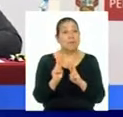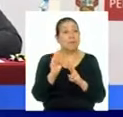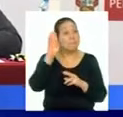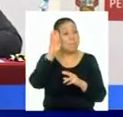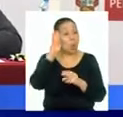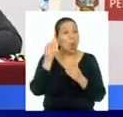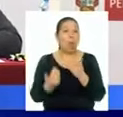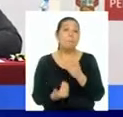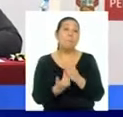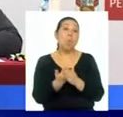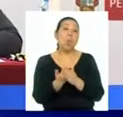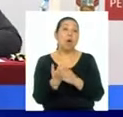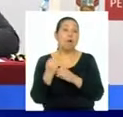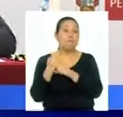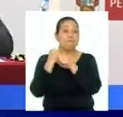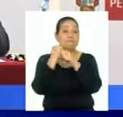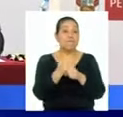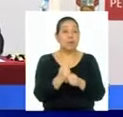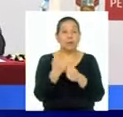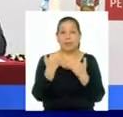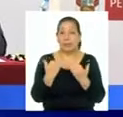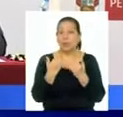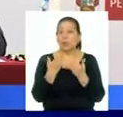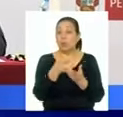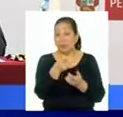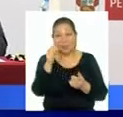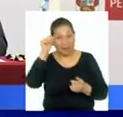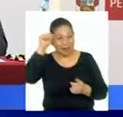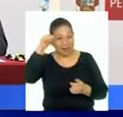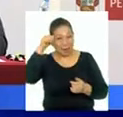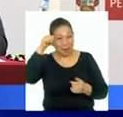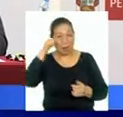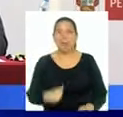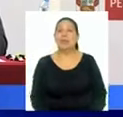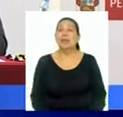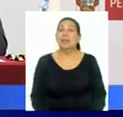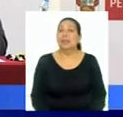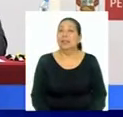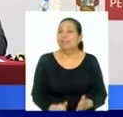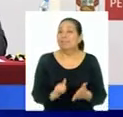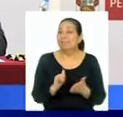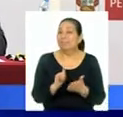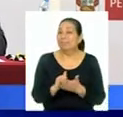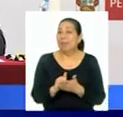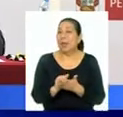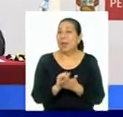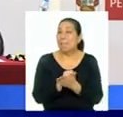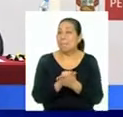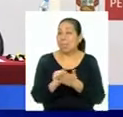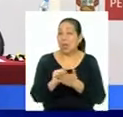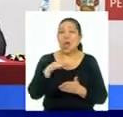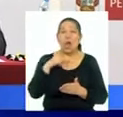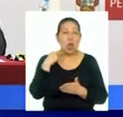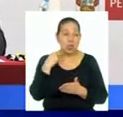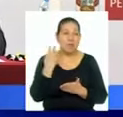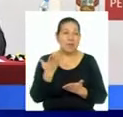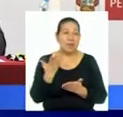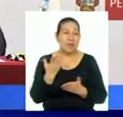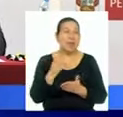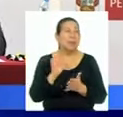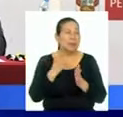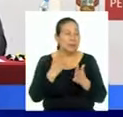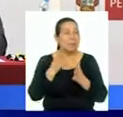policía moderna y fortalecida. Ustedes recordarán que en el mes de noviembre, mejor dicho, en el